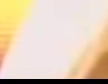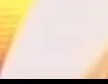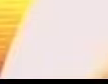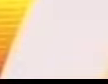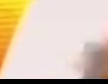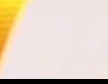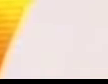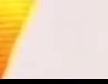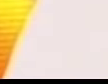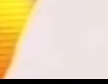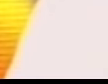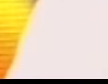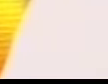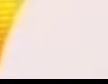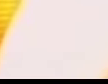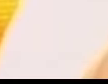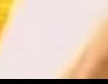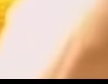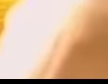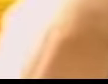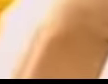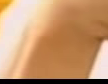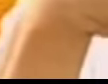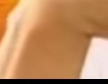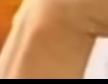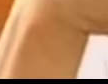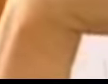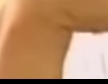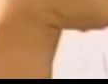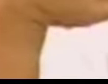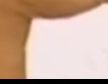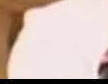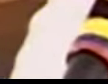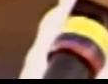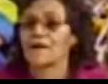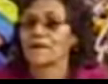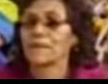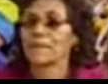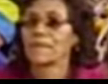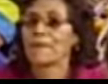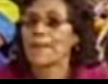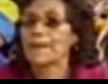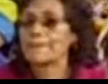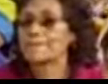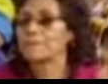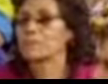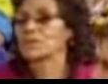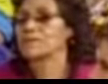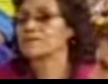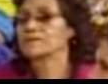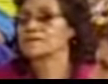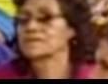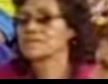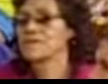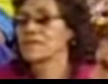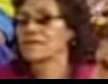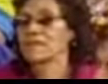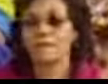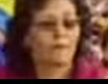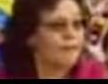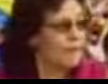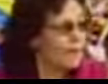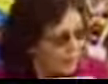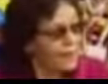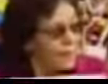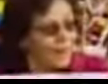en el gabinete itinerante, todo es comer en público. Un gran abrazo ahí al oso, presidente de la Junta Parroquial de Puerto Napo.